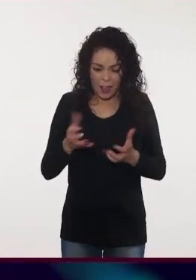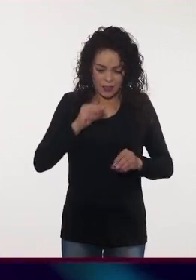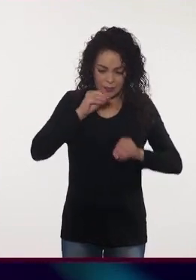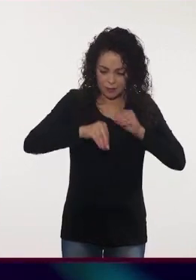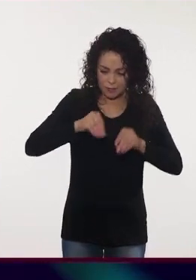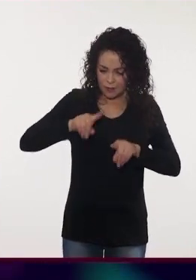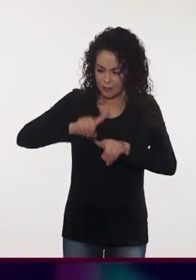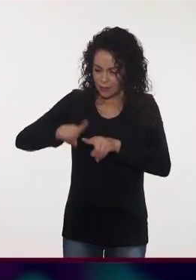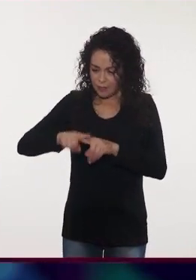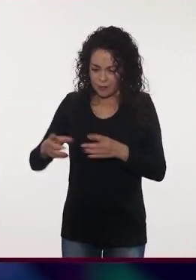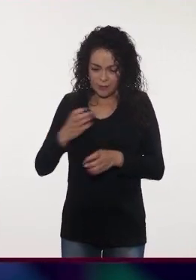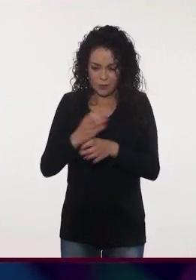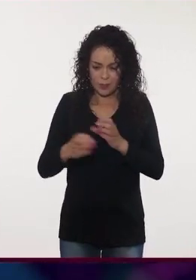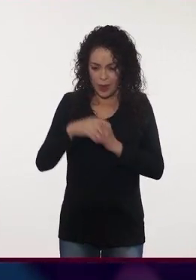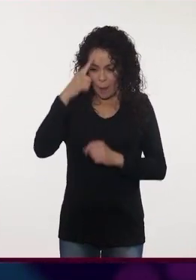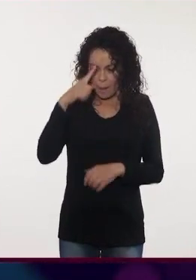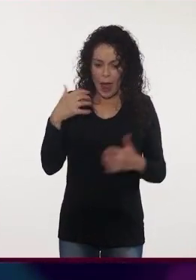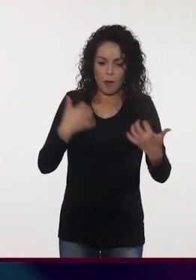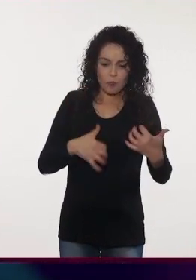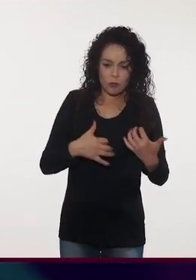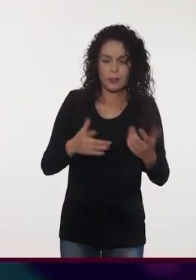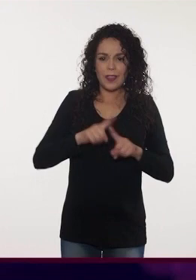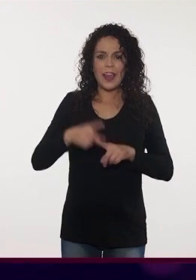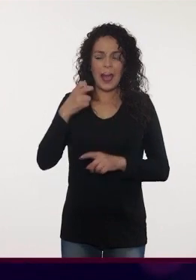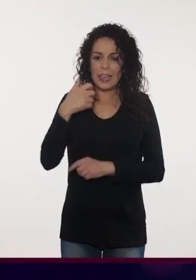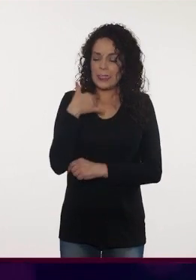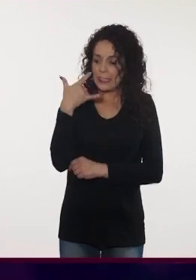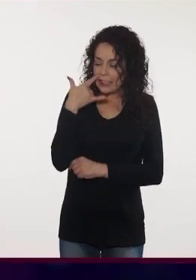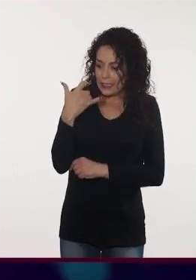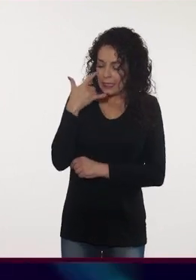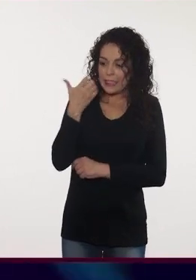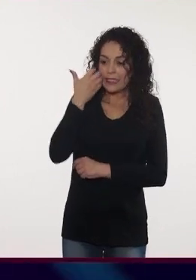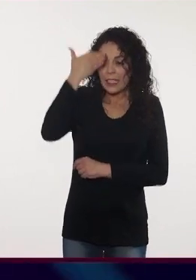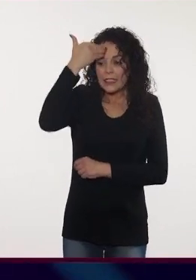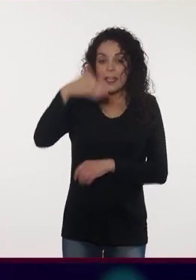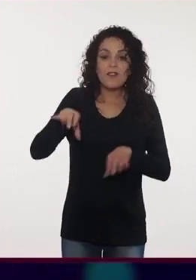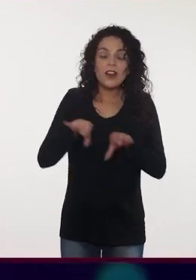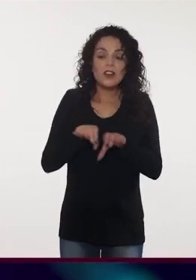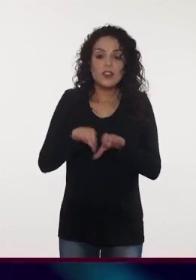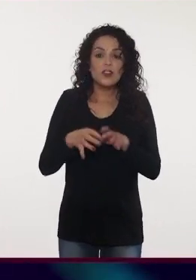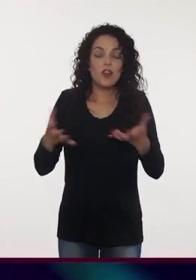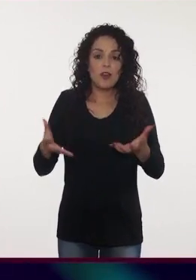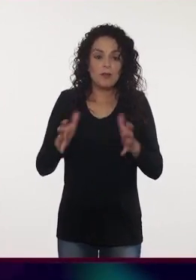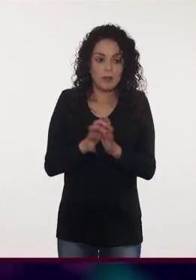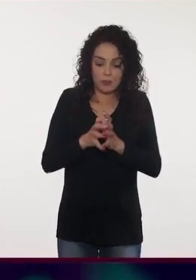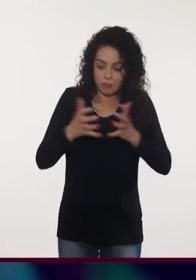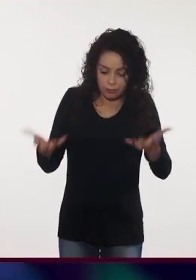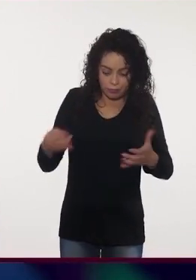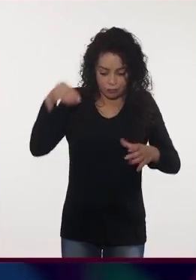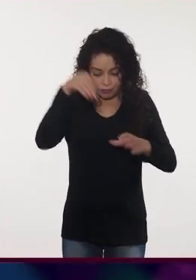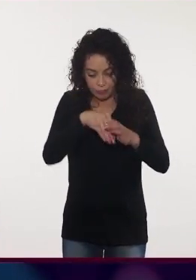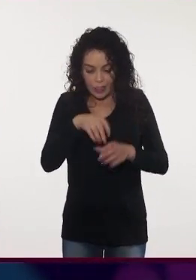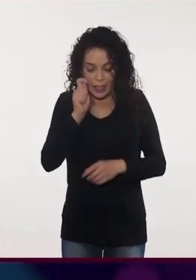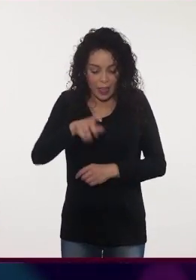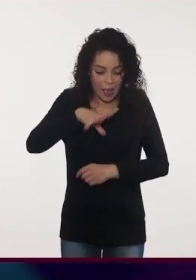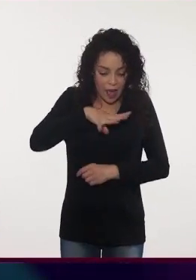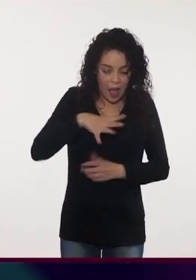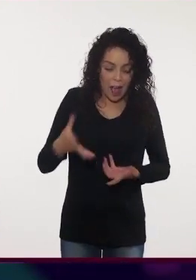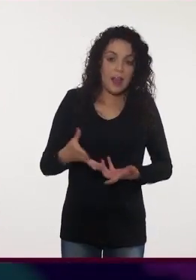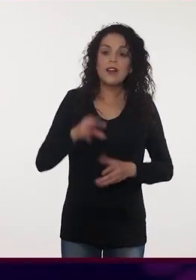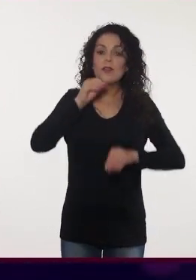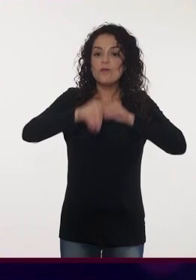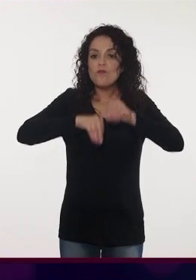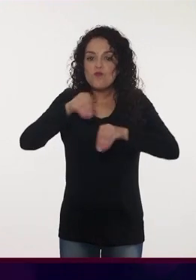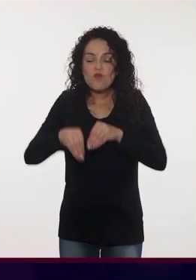los instrumentos, ¿no? Siempre tenía esa curiosidad de saber cómo se hacían los instrumentos, cómo estaban conformados